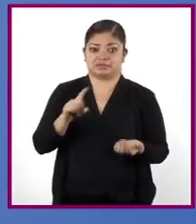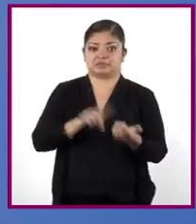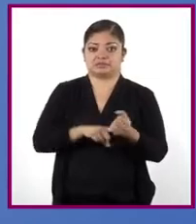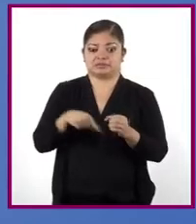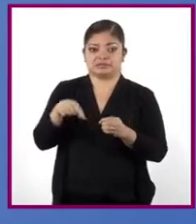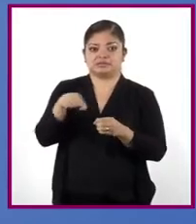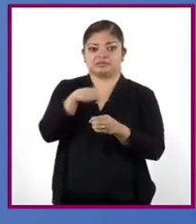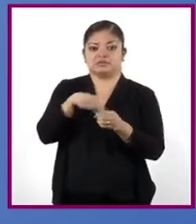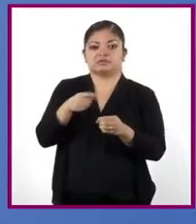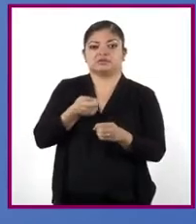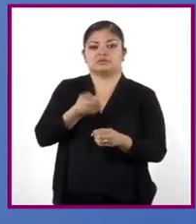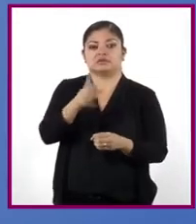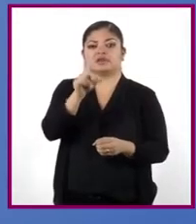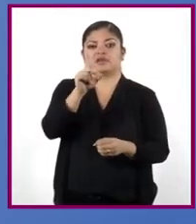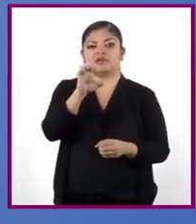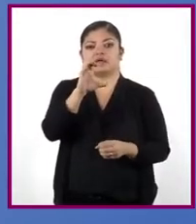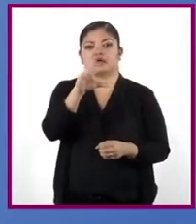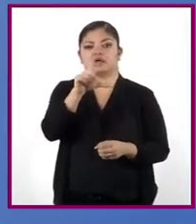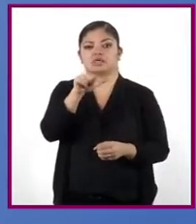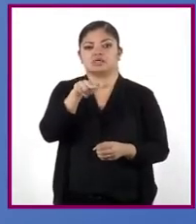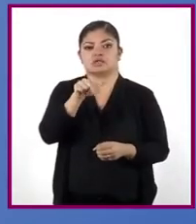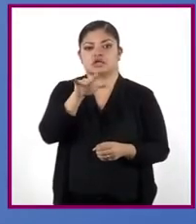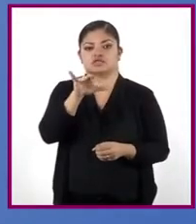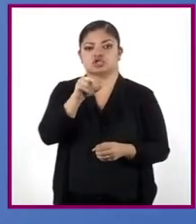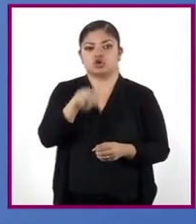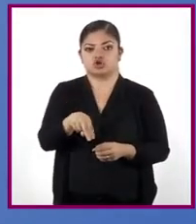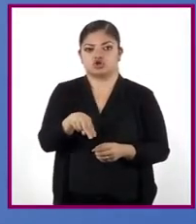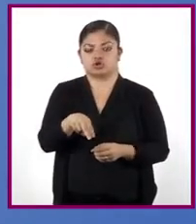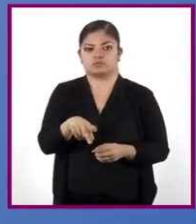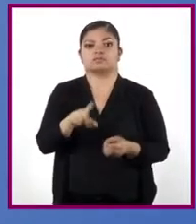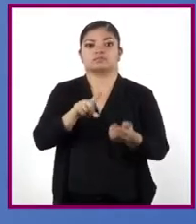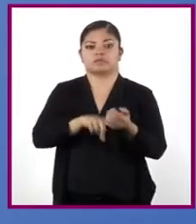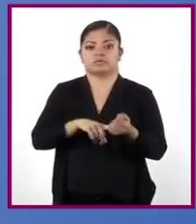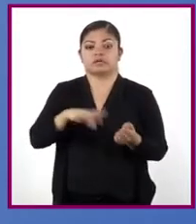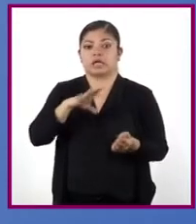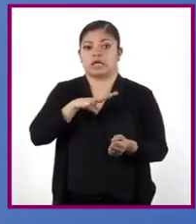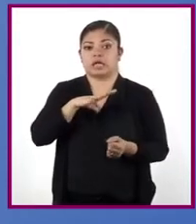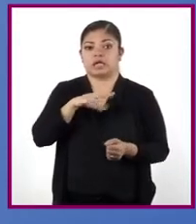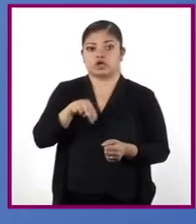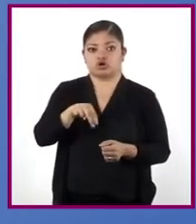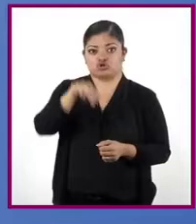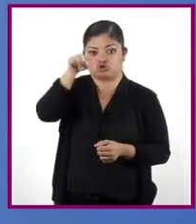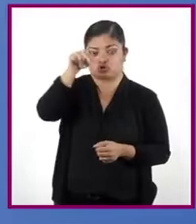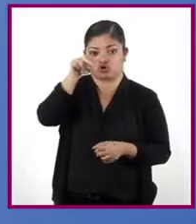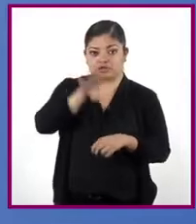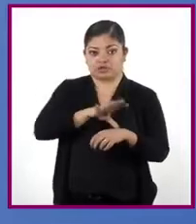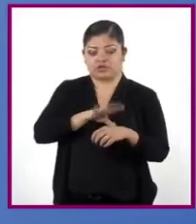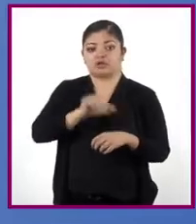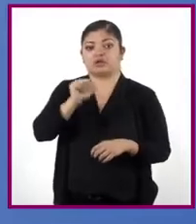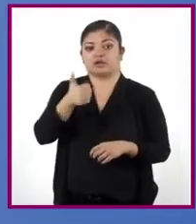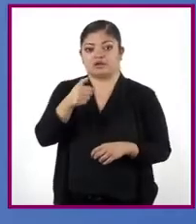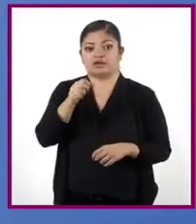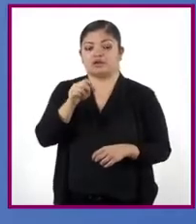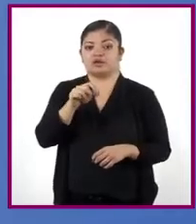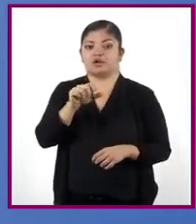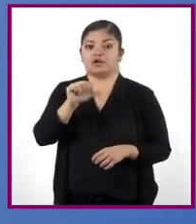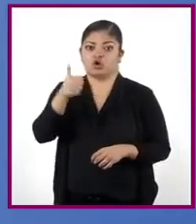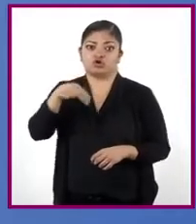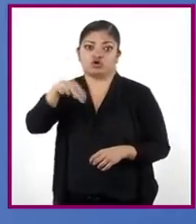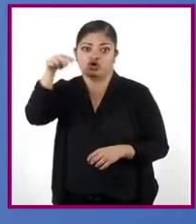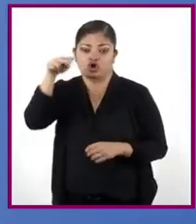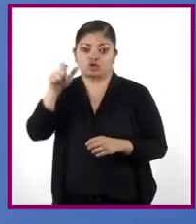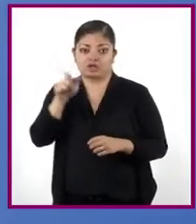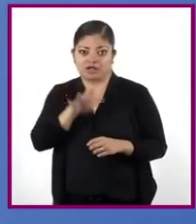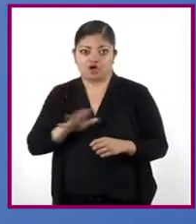ángulo denominado declinación. Este es el ángulo comprendido entre el norte magnético y el norte geográfico de la Tierra, y